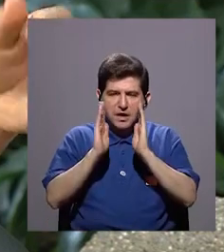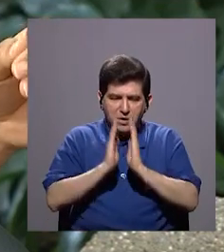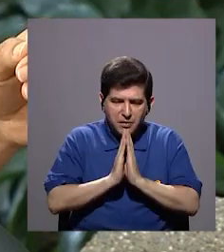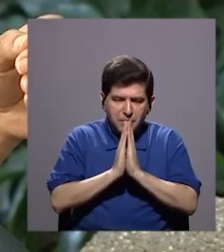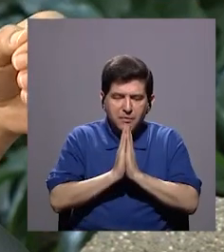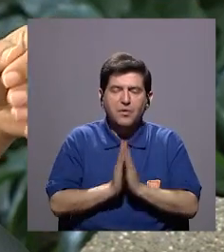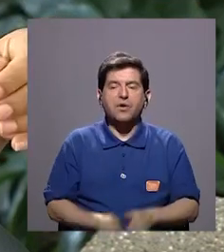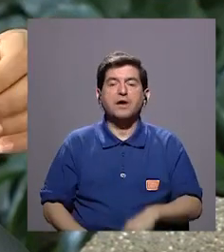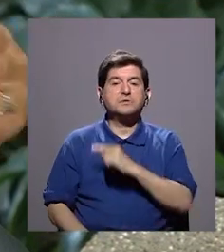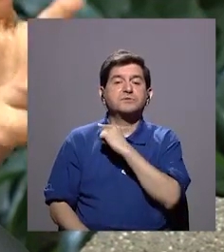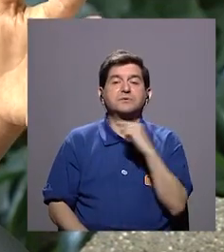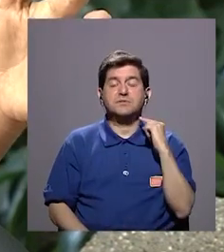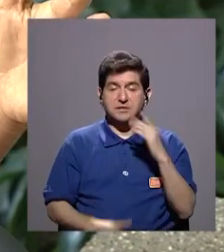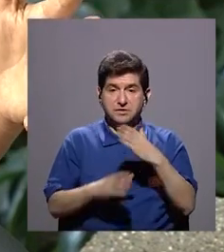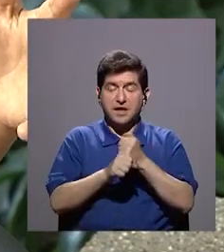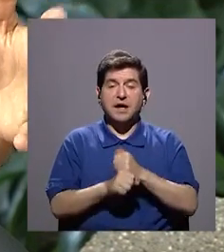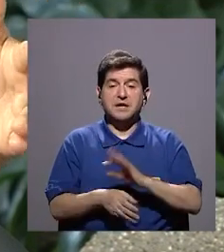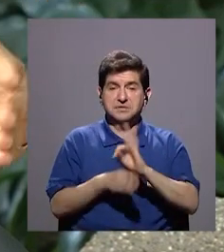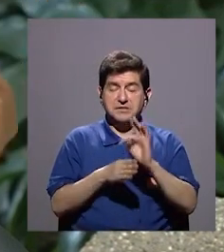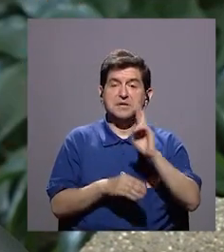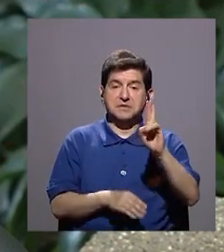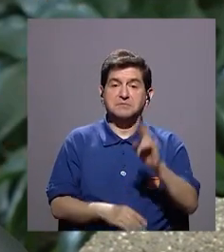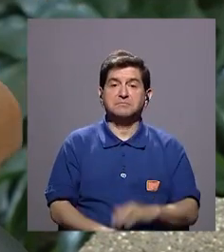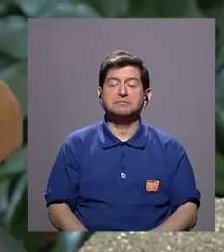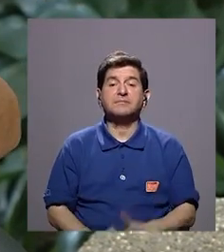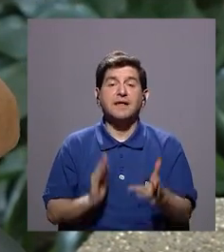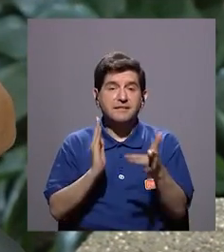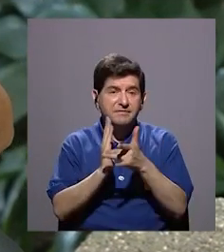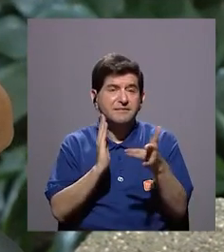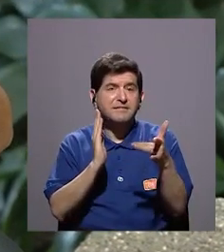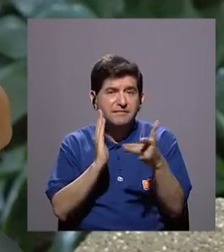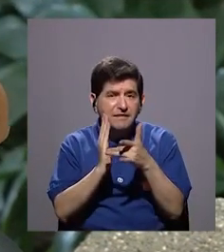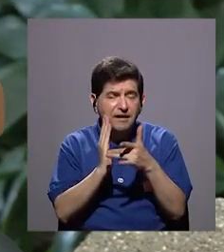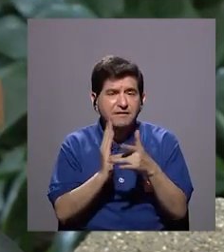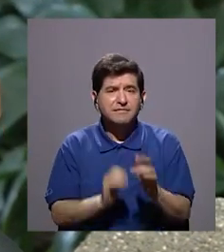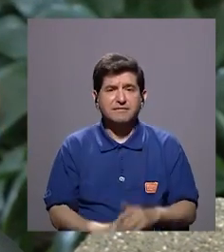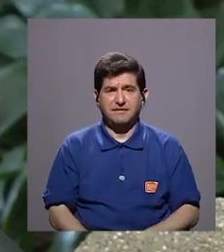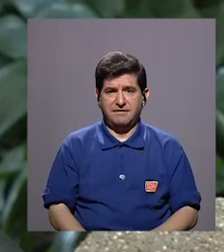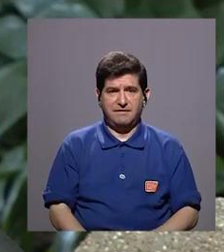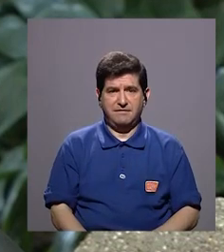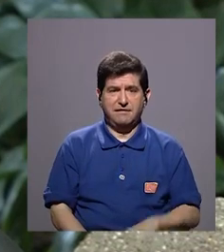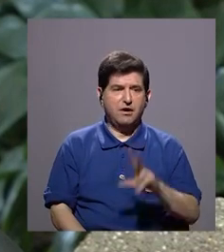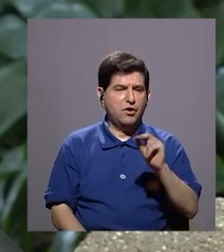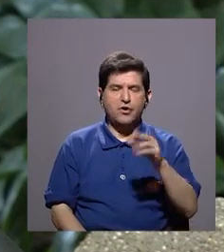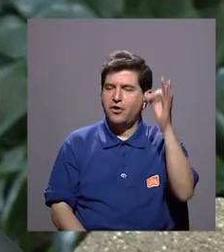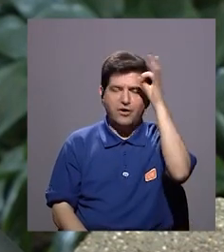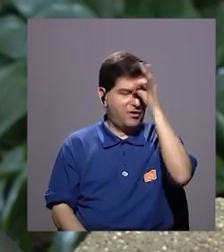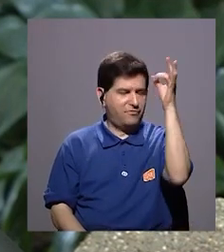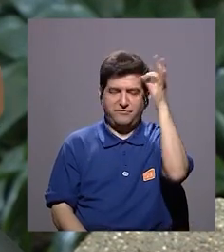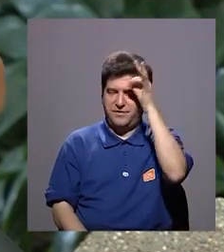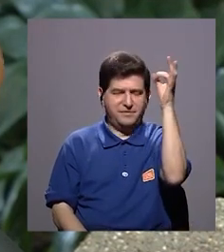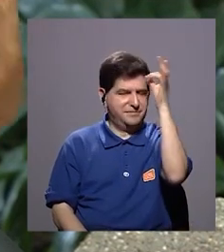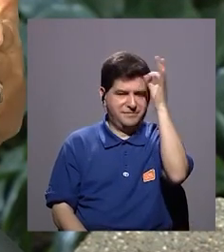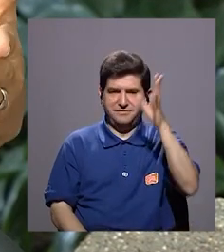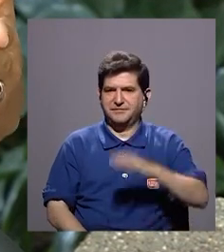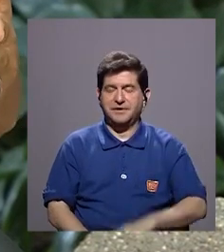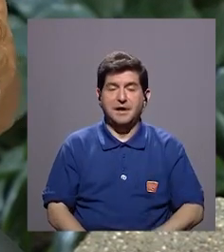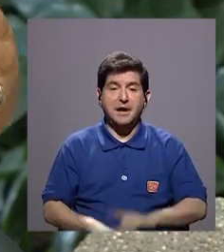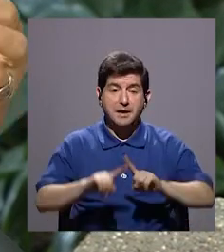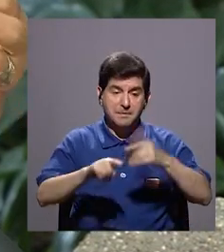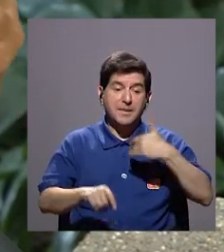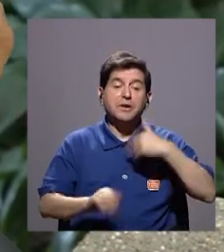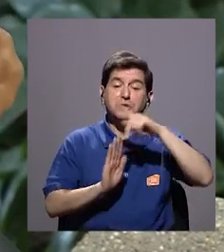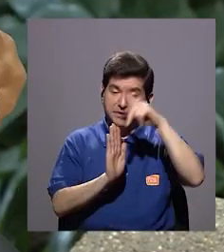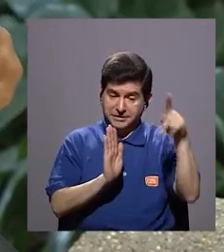Reiki. Entonces, sacerdotes. Entonces, es una técnica, no es una filosofía en sí,